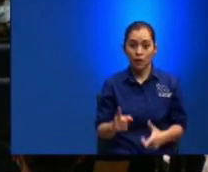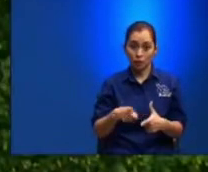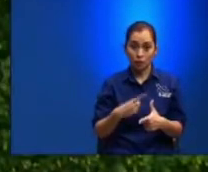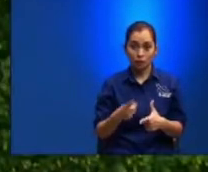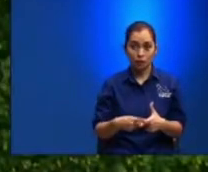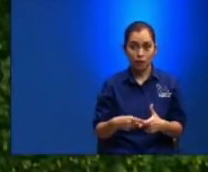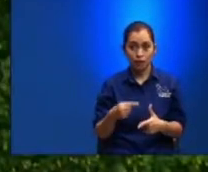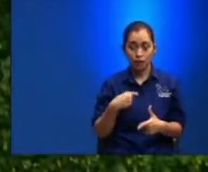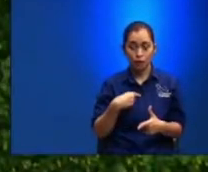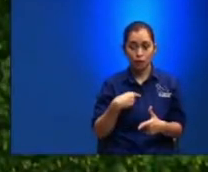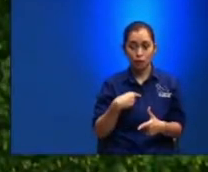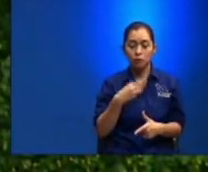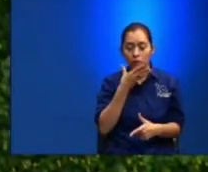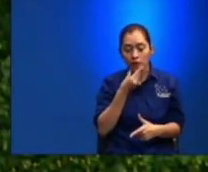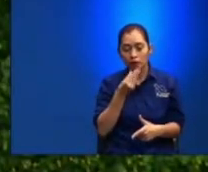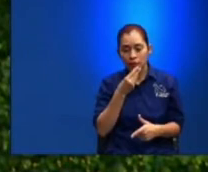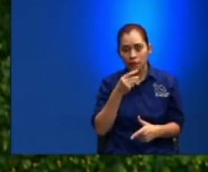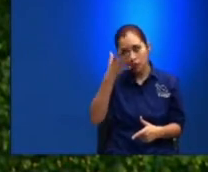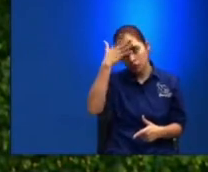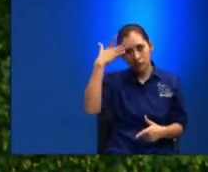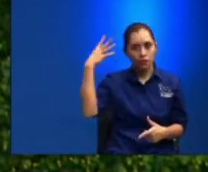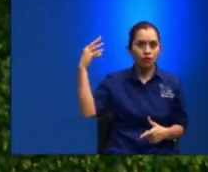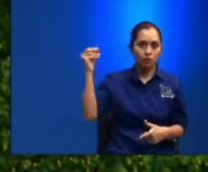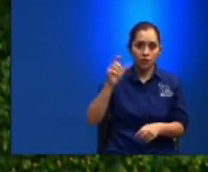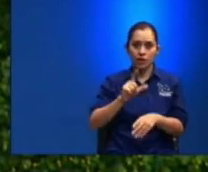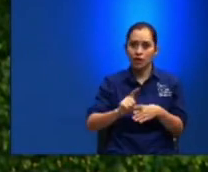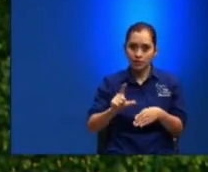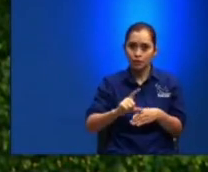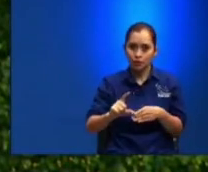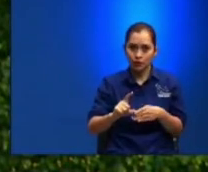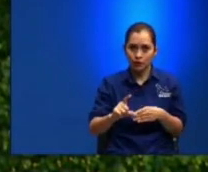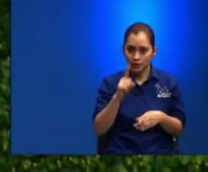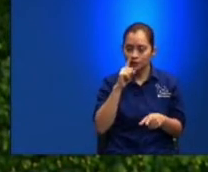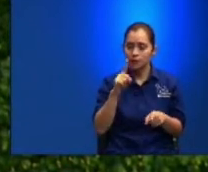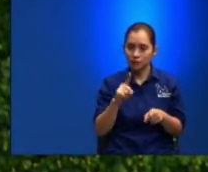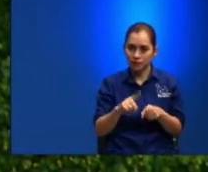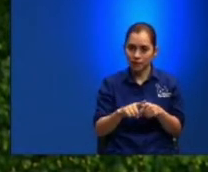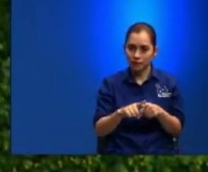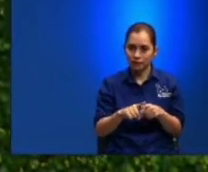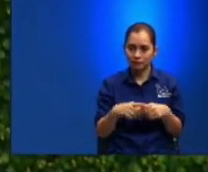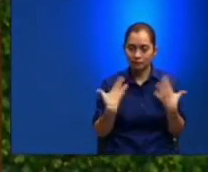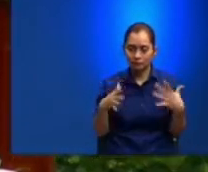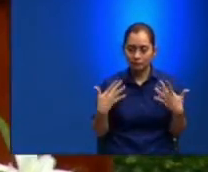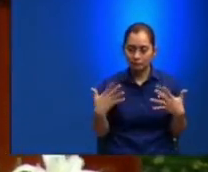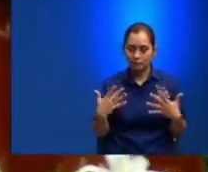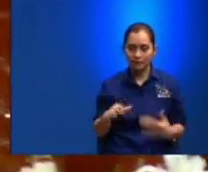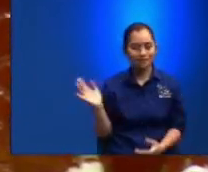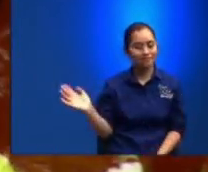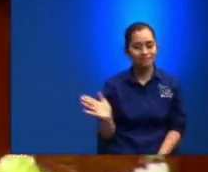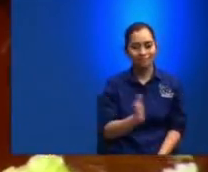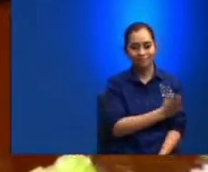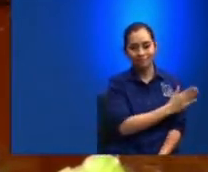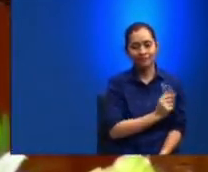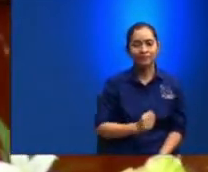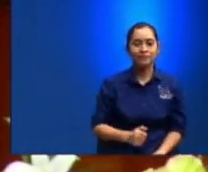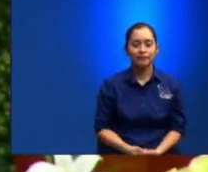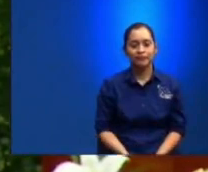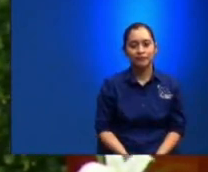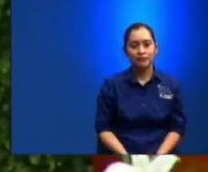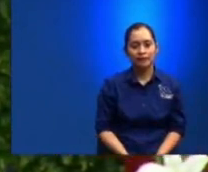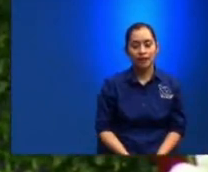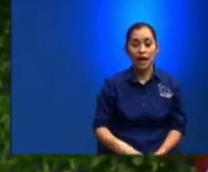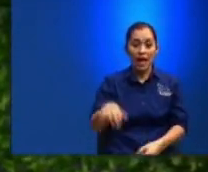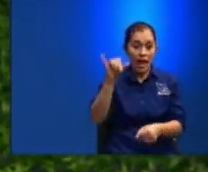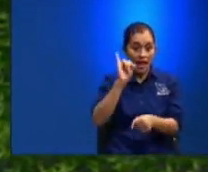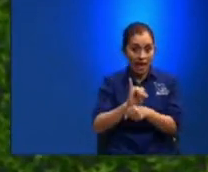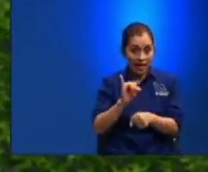le prendemos esa entre comidas determinada edad muy bien digamos es entonces en la